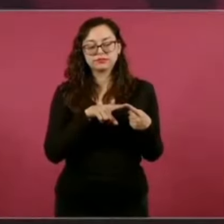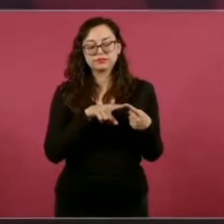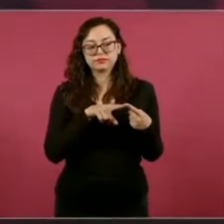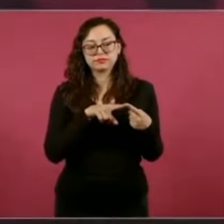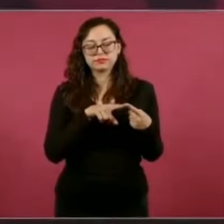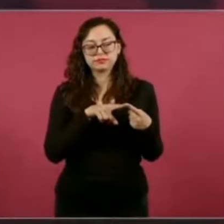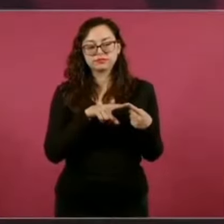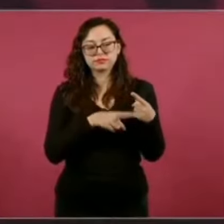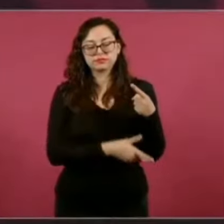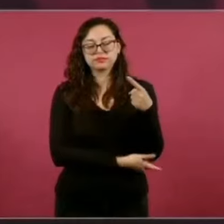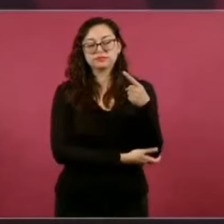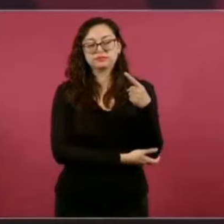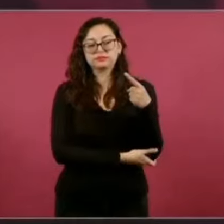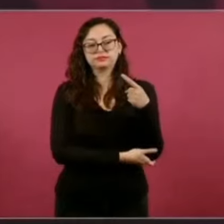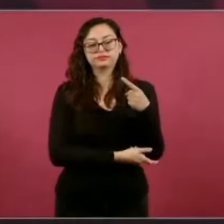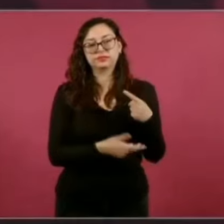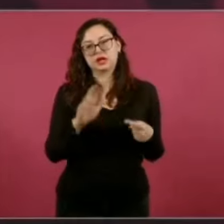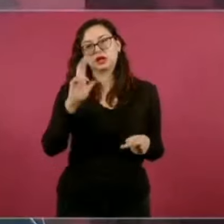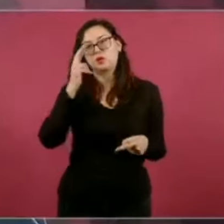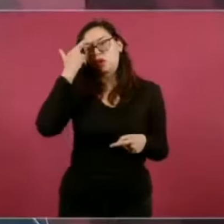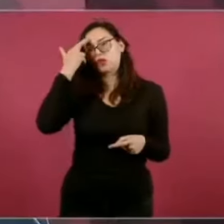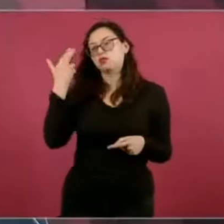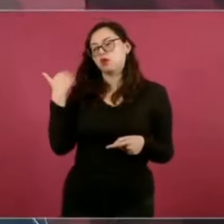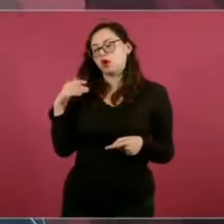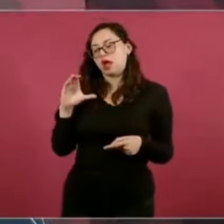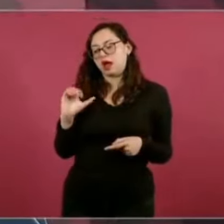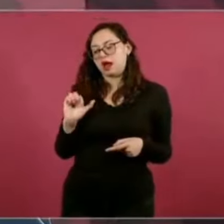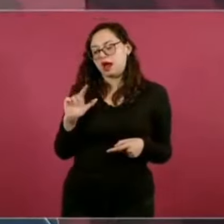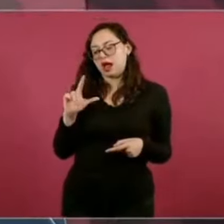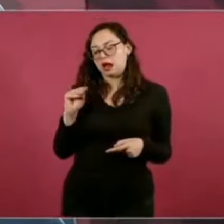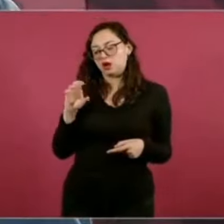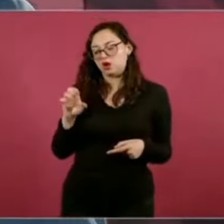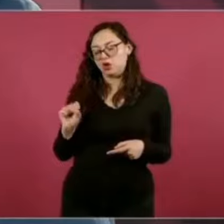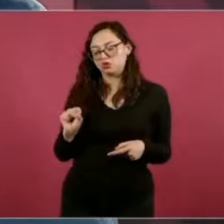Recordando a Carlos Monsiváis, que decía,